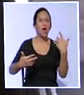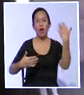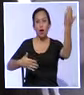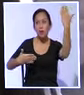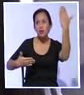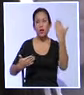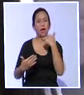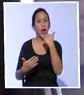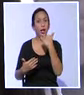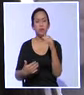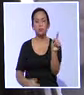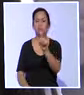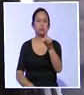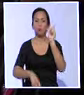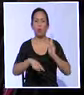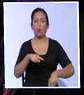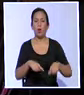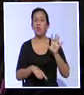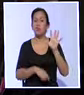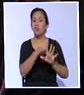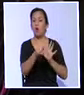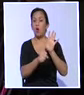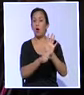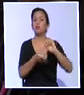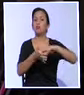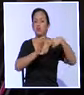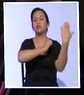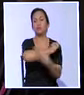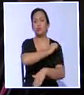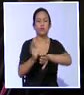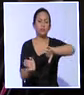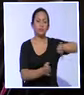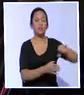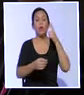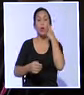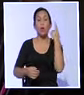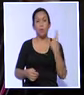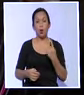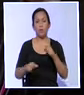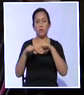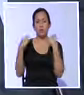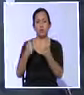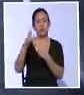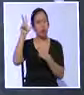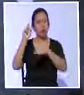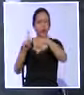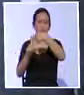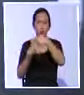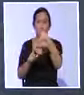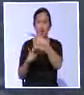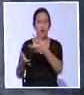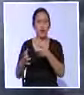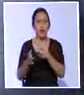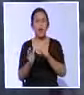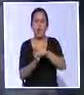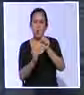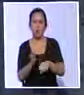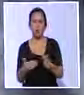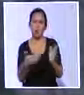en esta semana para calificar las pruebas presentadas por los asambleístas de la alianza creo suma que buscan llevar a juicio político al